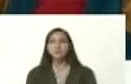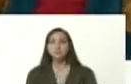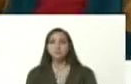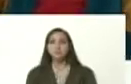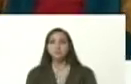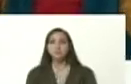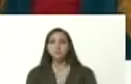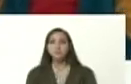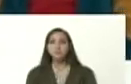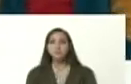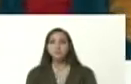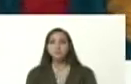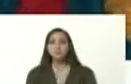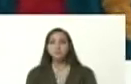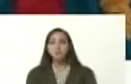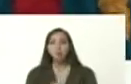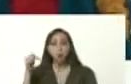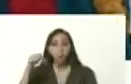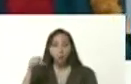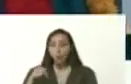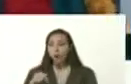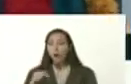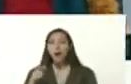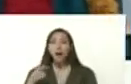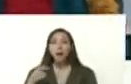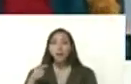el mazo viene en estos días para acá, para Carabobo.